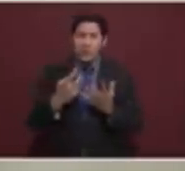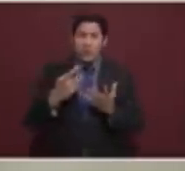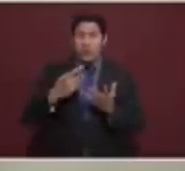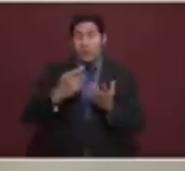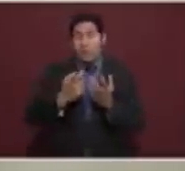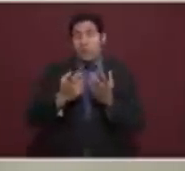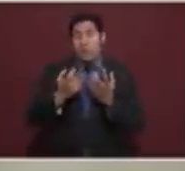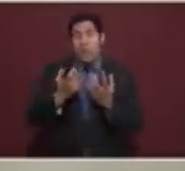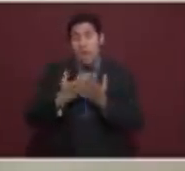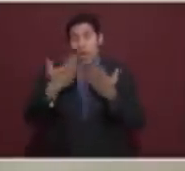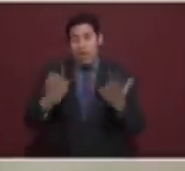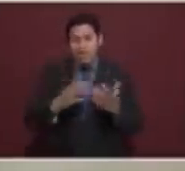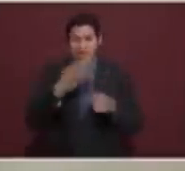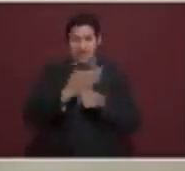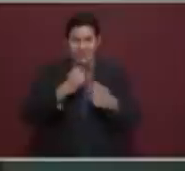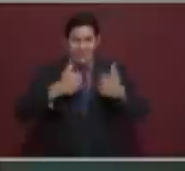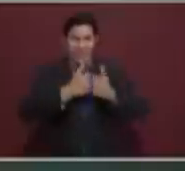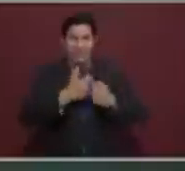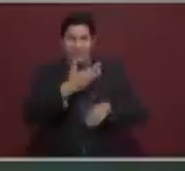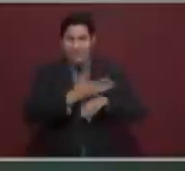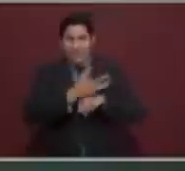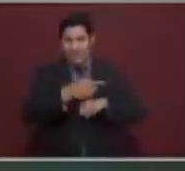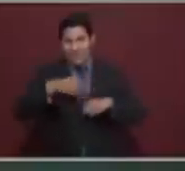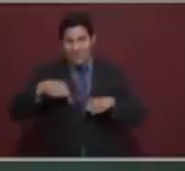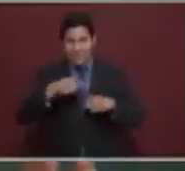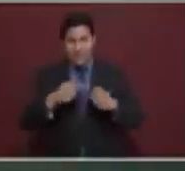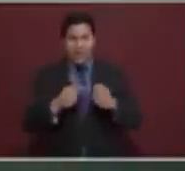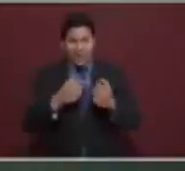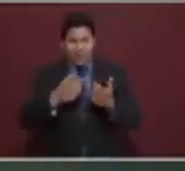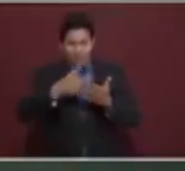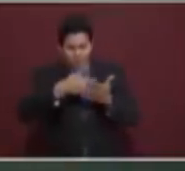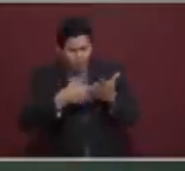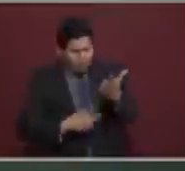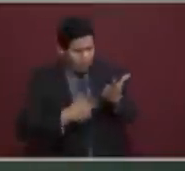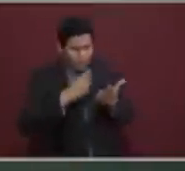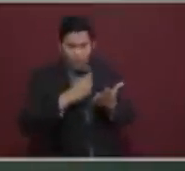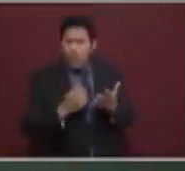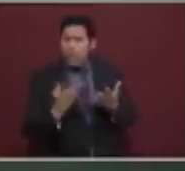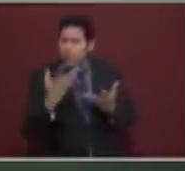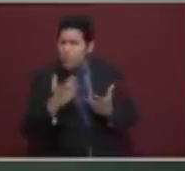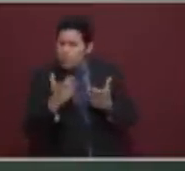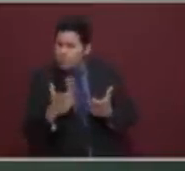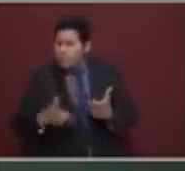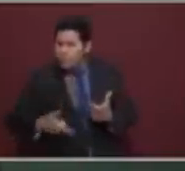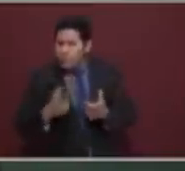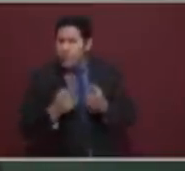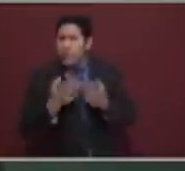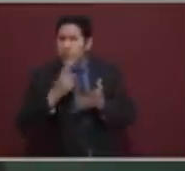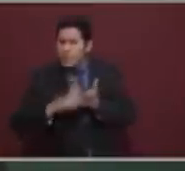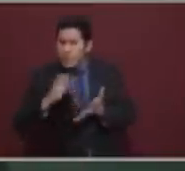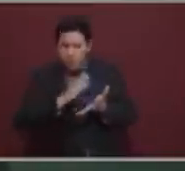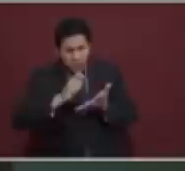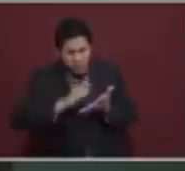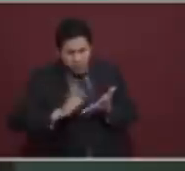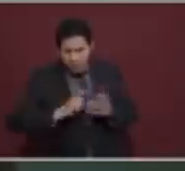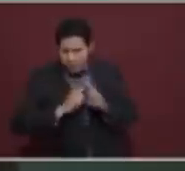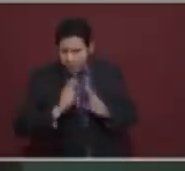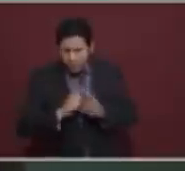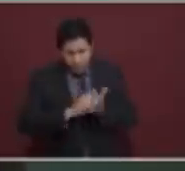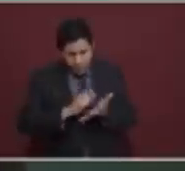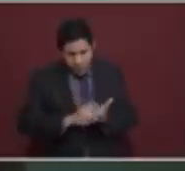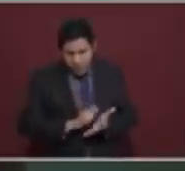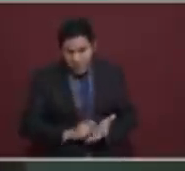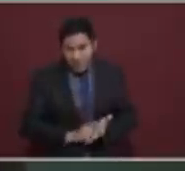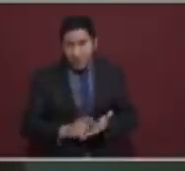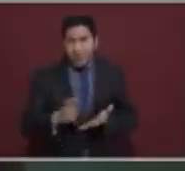hace en la frontera con eeuu sino promover que este registro se pueda hacer a nivel